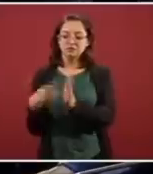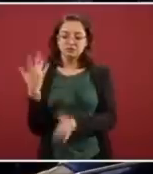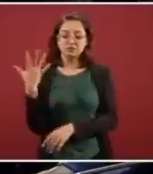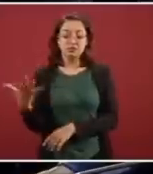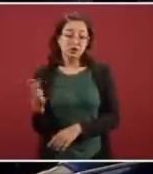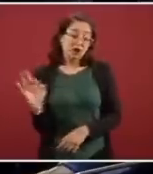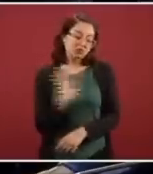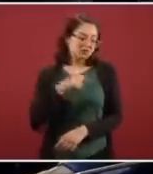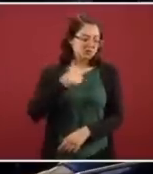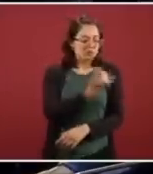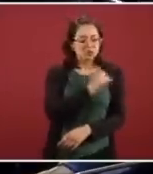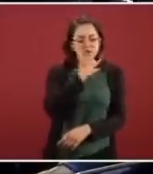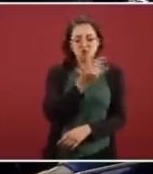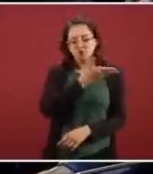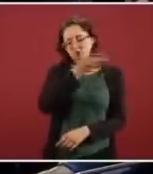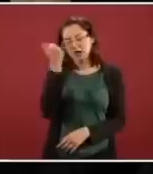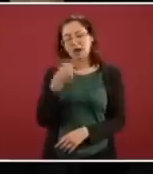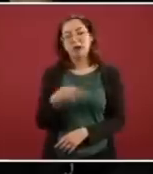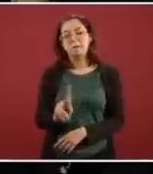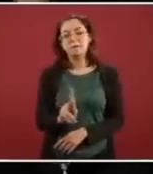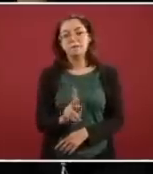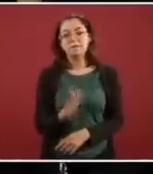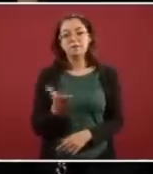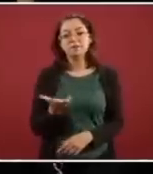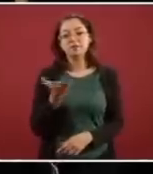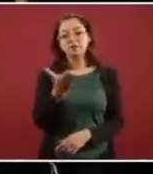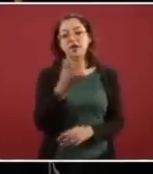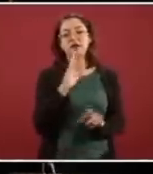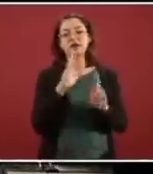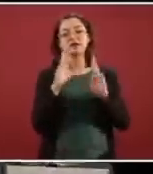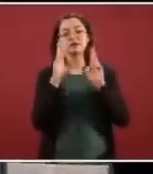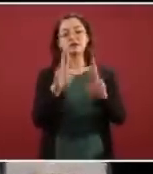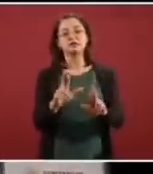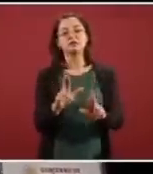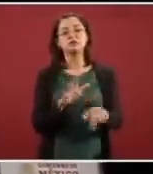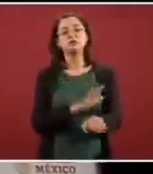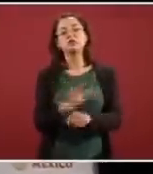fin. Pero bueno, ¿qué opinión tienes? ¿Qué le responde